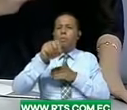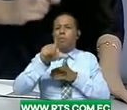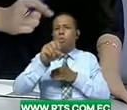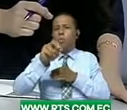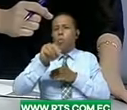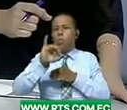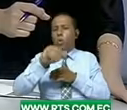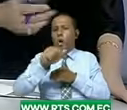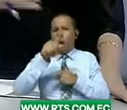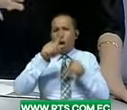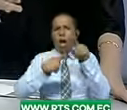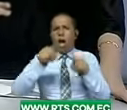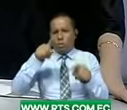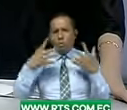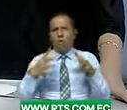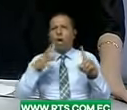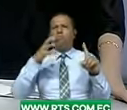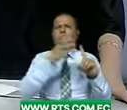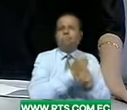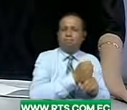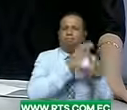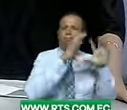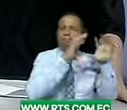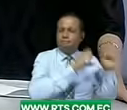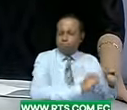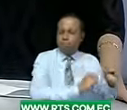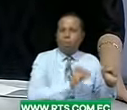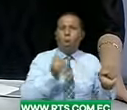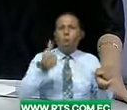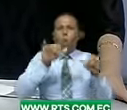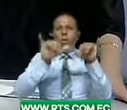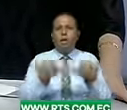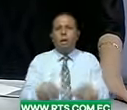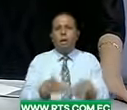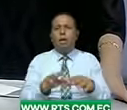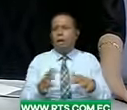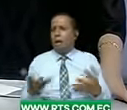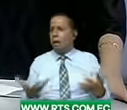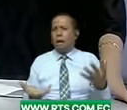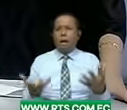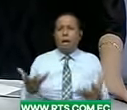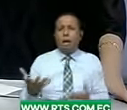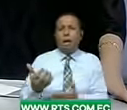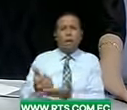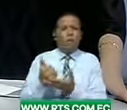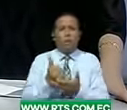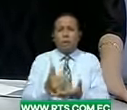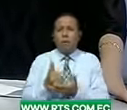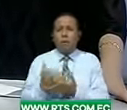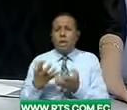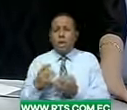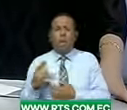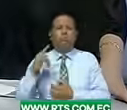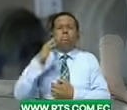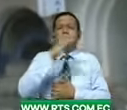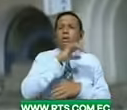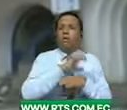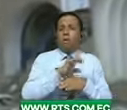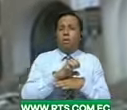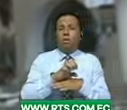múltiples dificultades. Otros permanecen en suelo ucraniano a la espera de un milagro para volver a Ecuador.